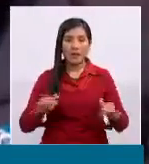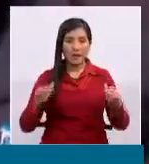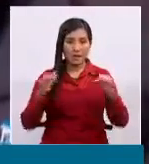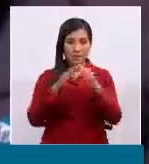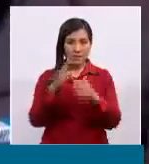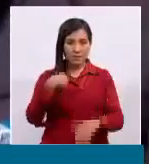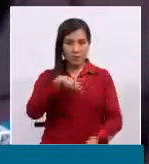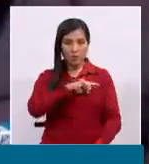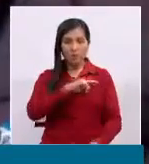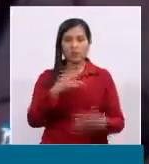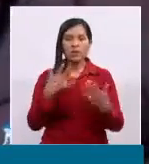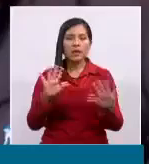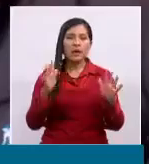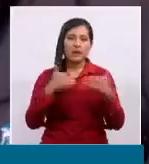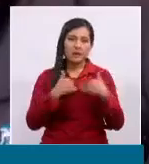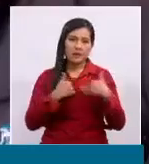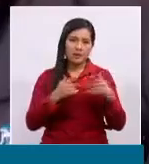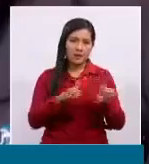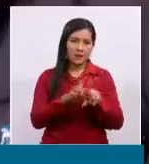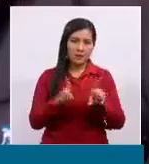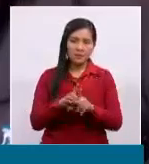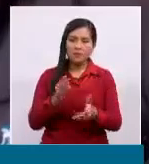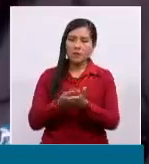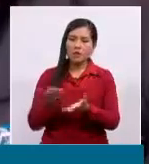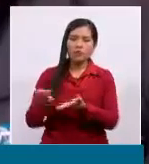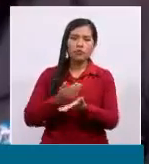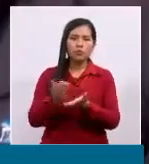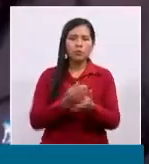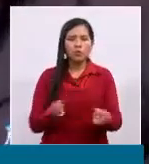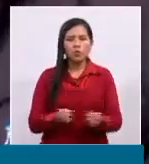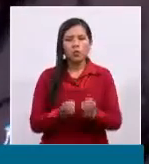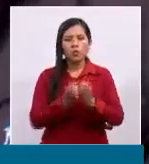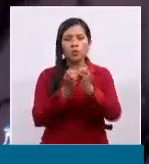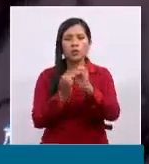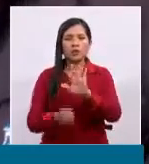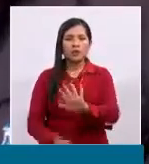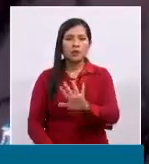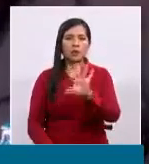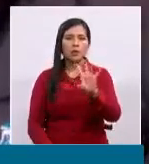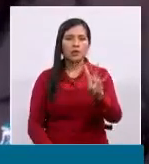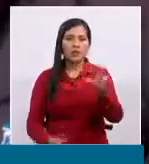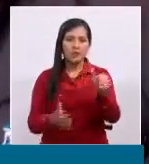Iván, teníamos también previsto recaudar la suma de